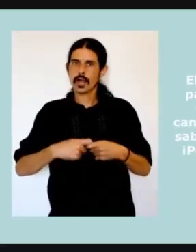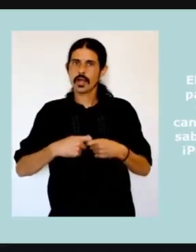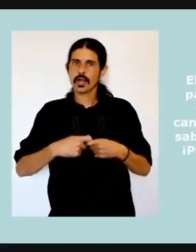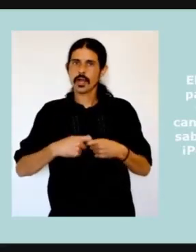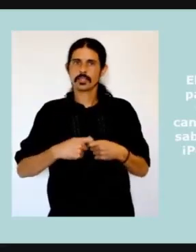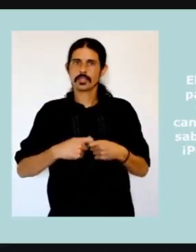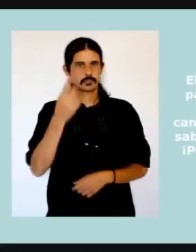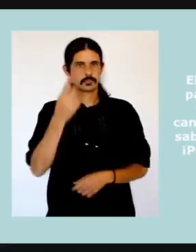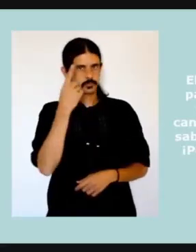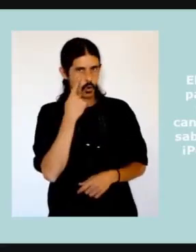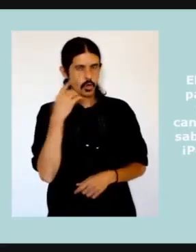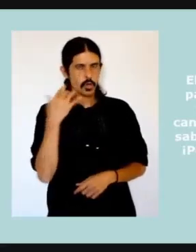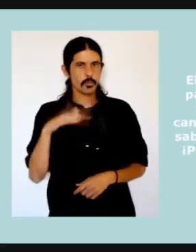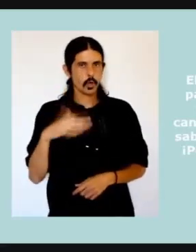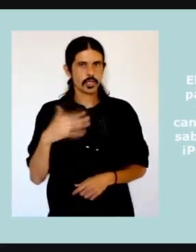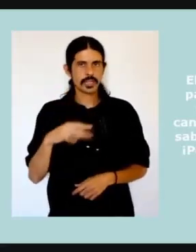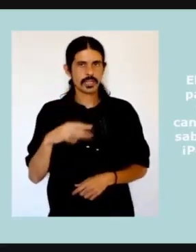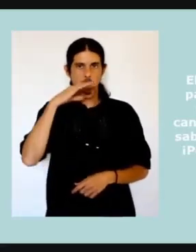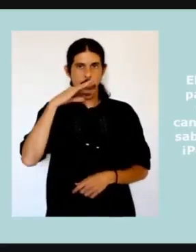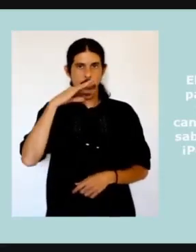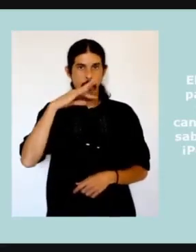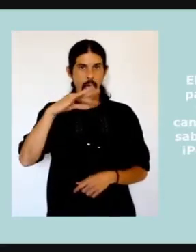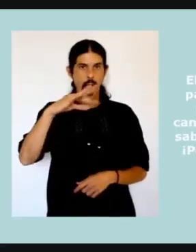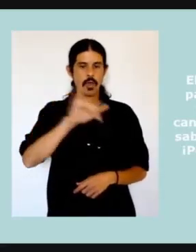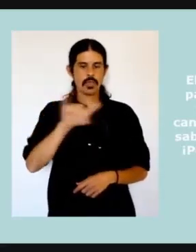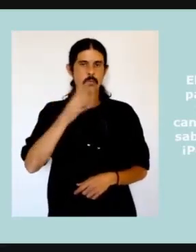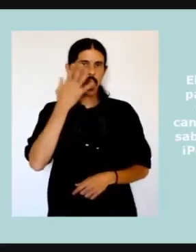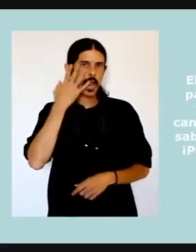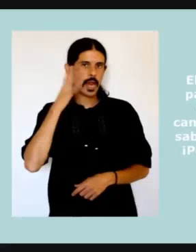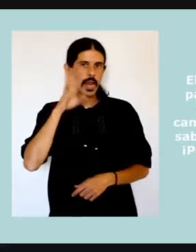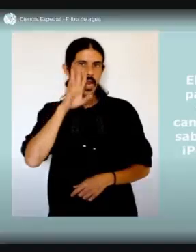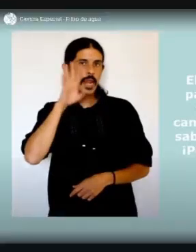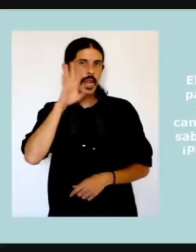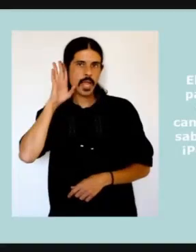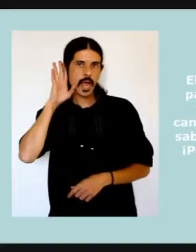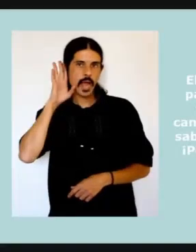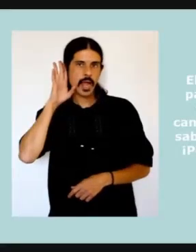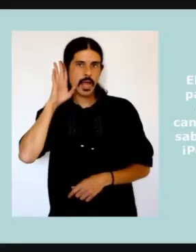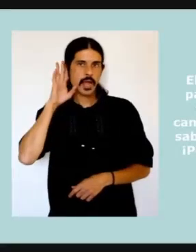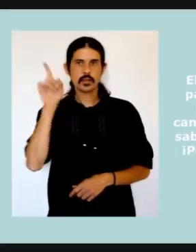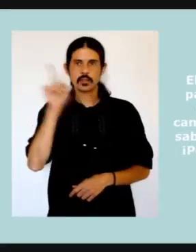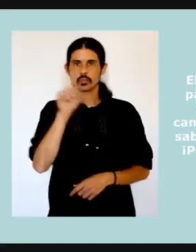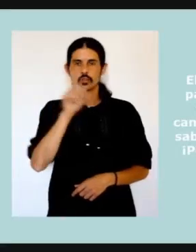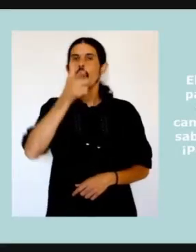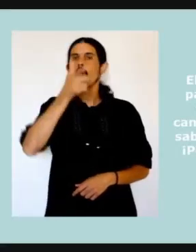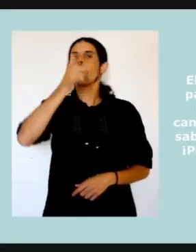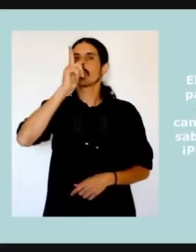pero podemos usarla para regar nuestras plantas.